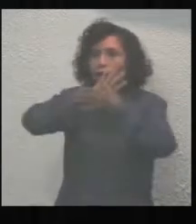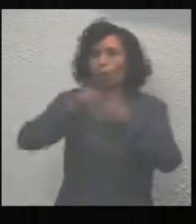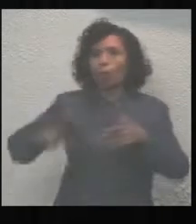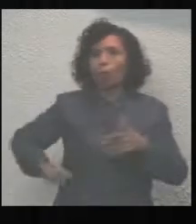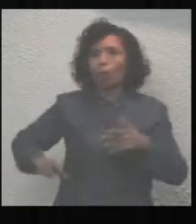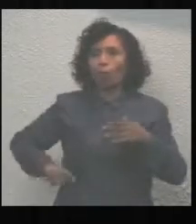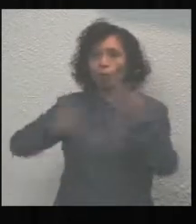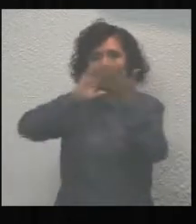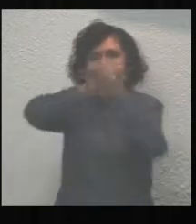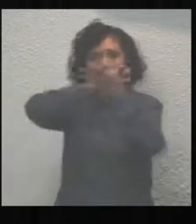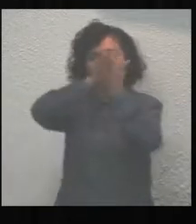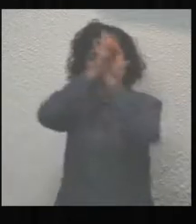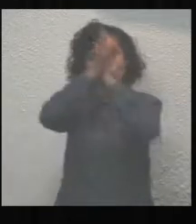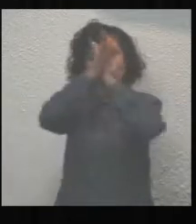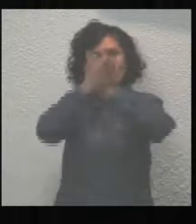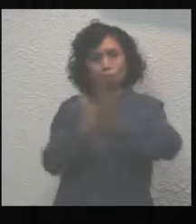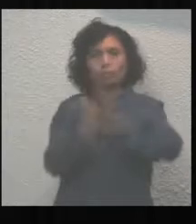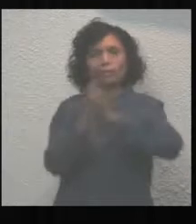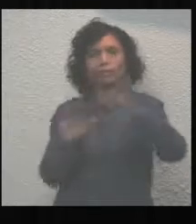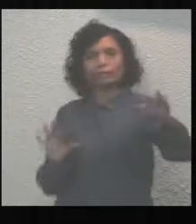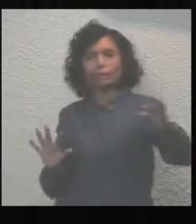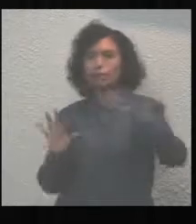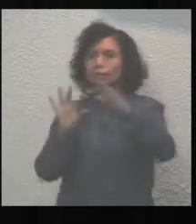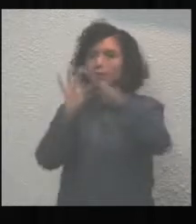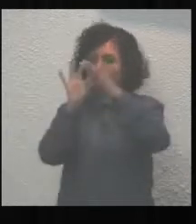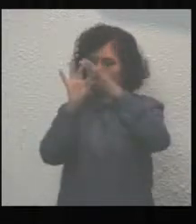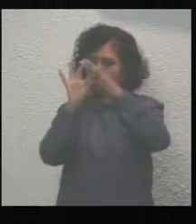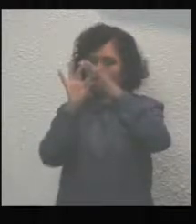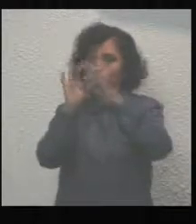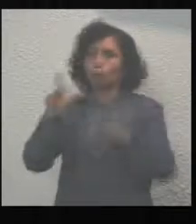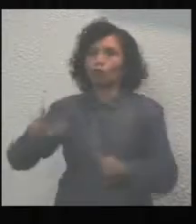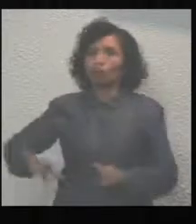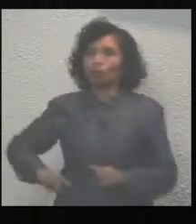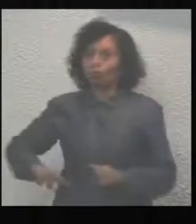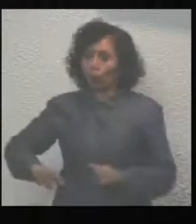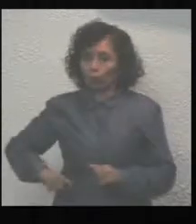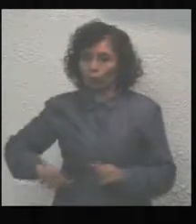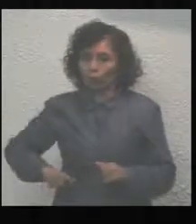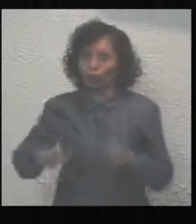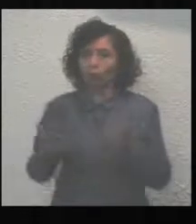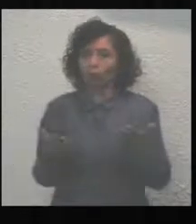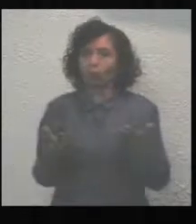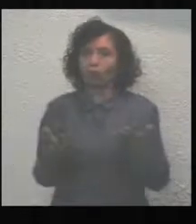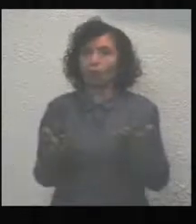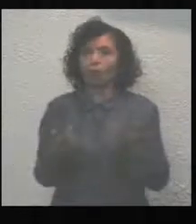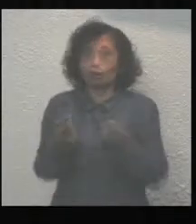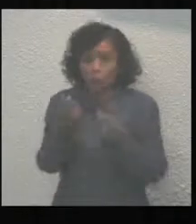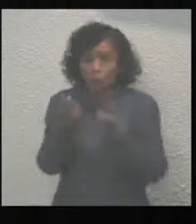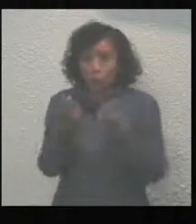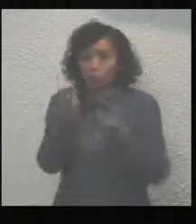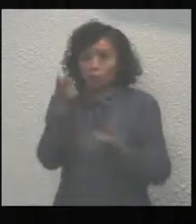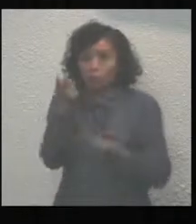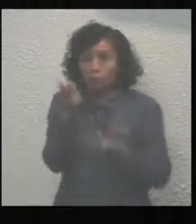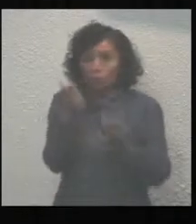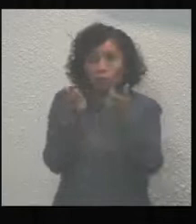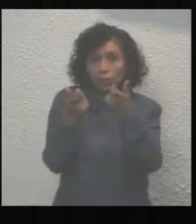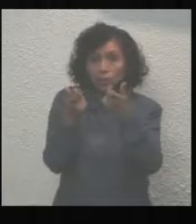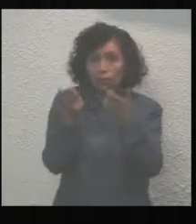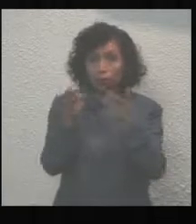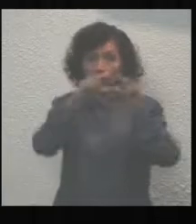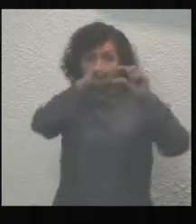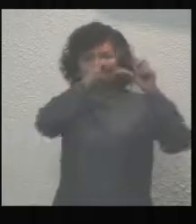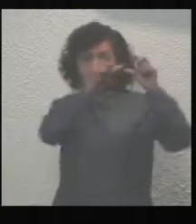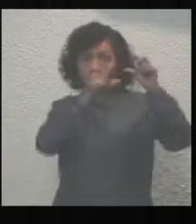que se enlace de manera inequívoca con el gobierno y con el nuevo régimen económico que se está implantando en el país